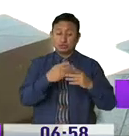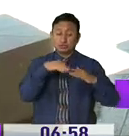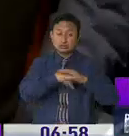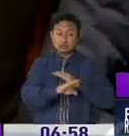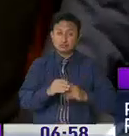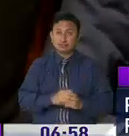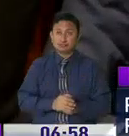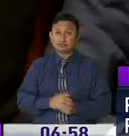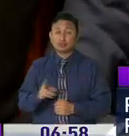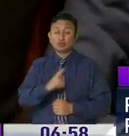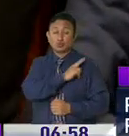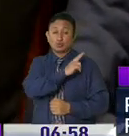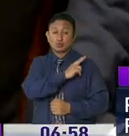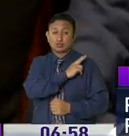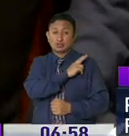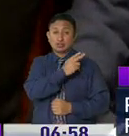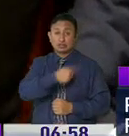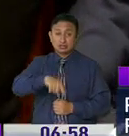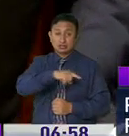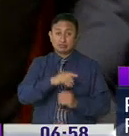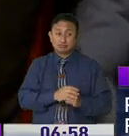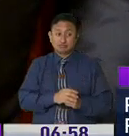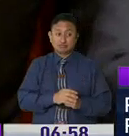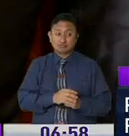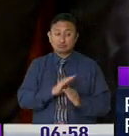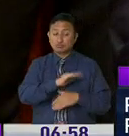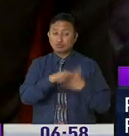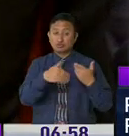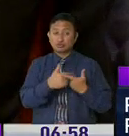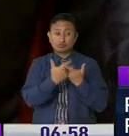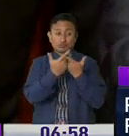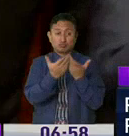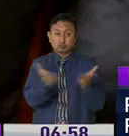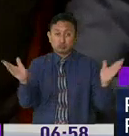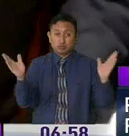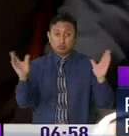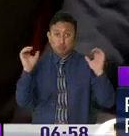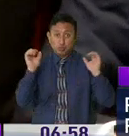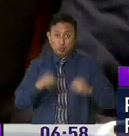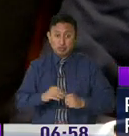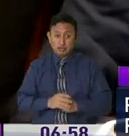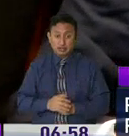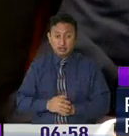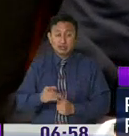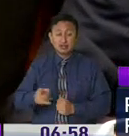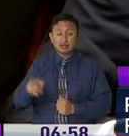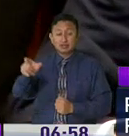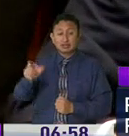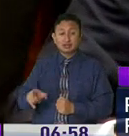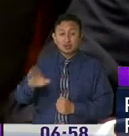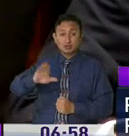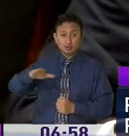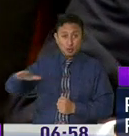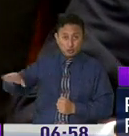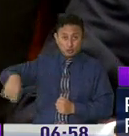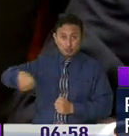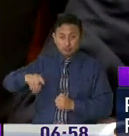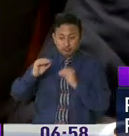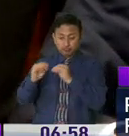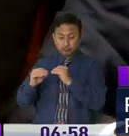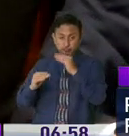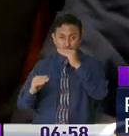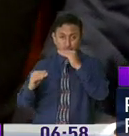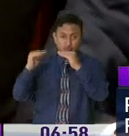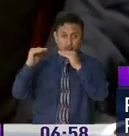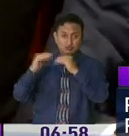universidades tendrán total apertura de nivelar a sus potenciales alumnos y permitir